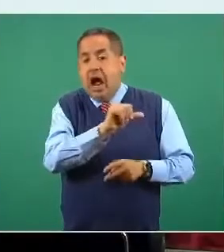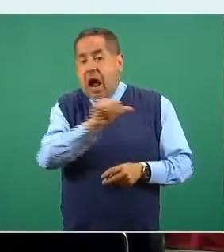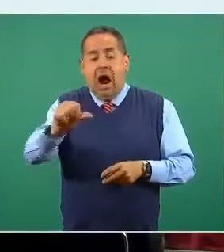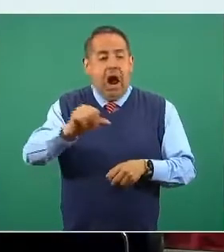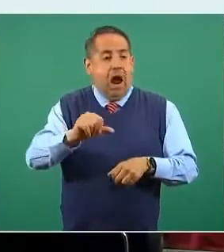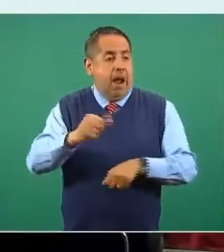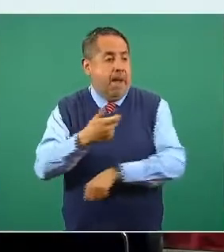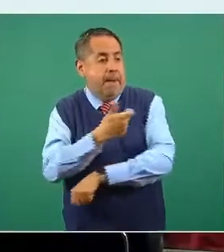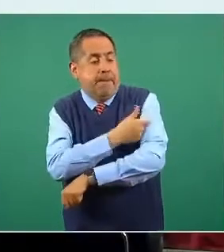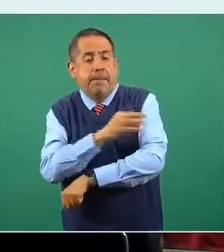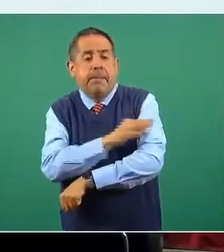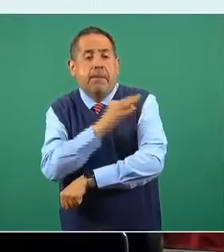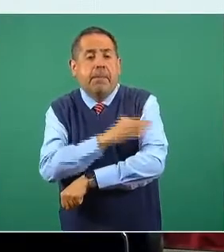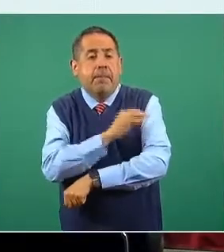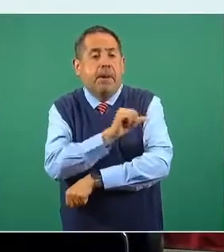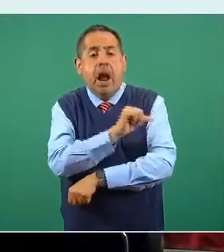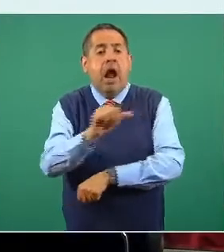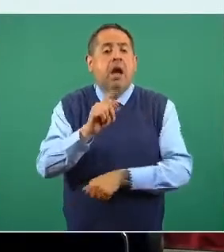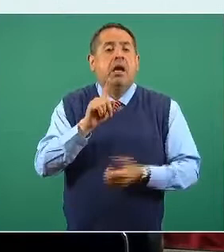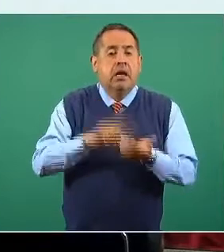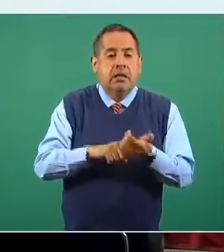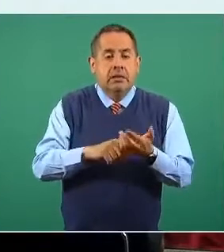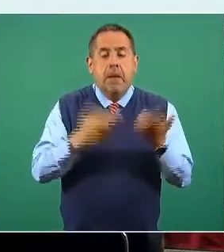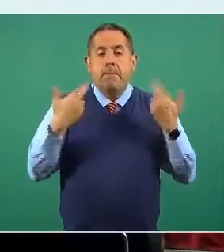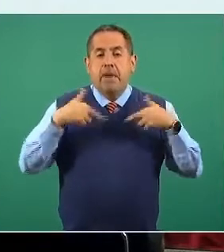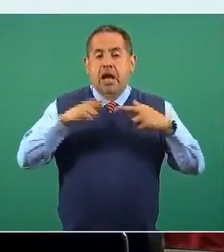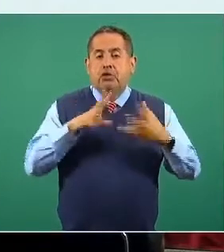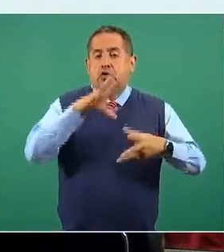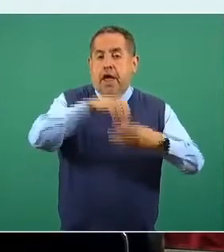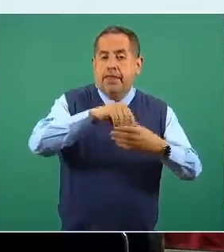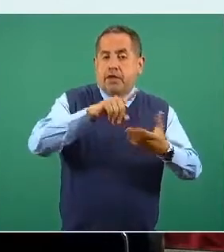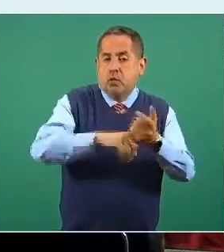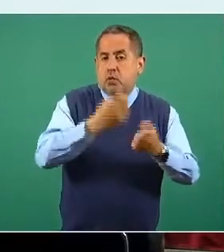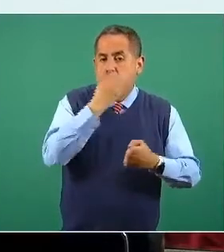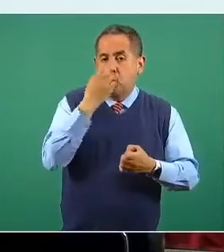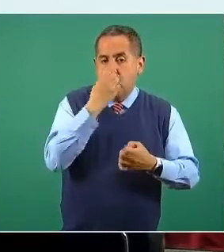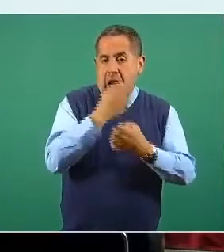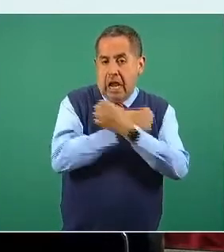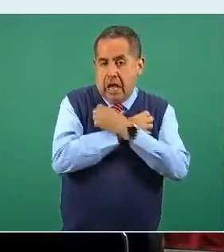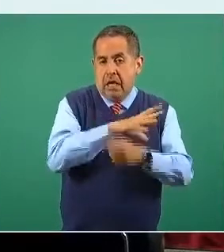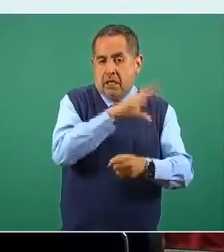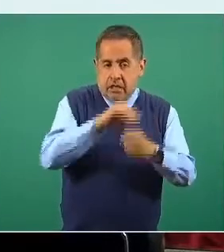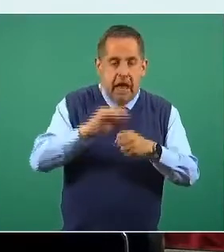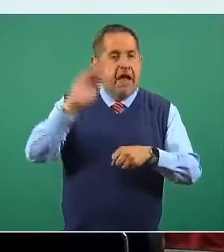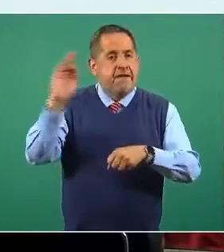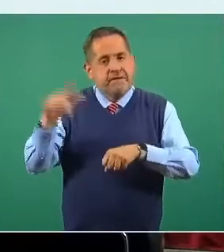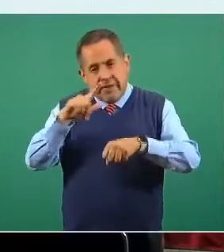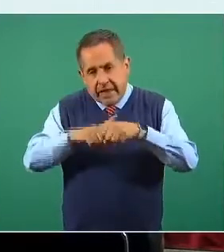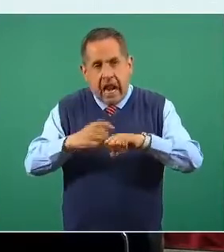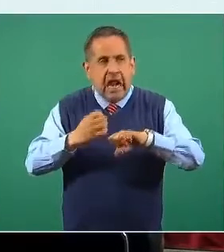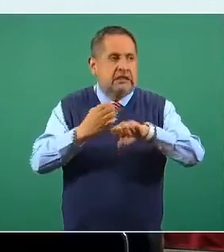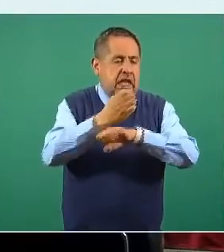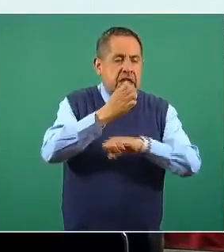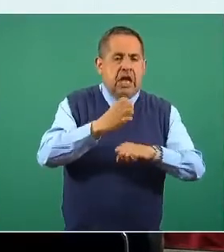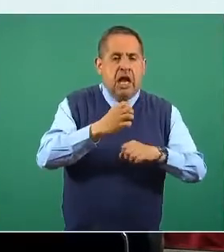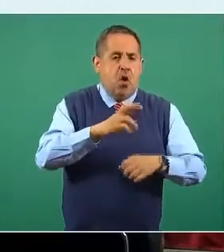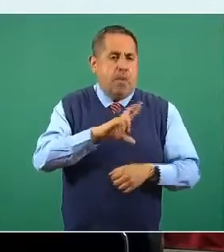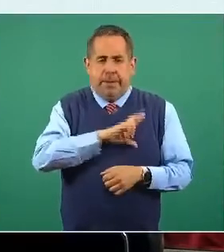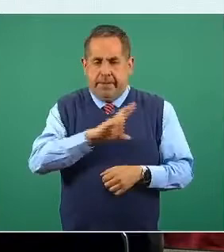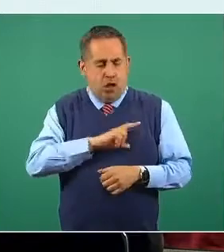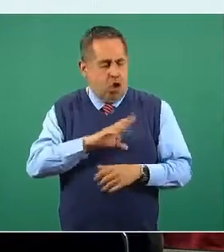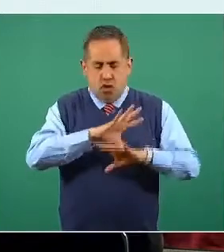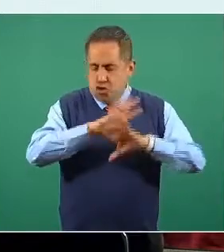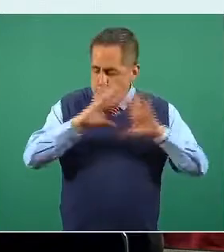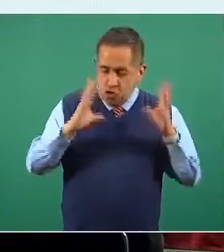el personal que labora en el sistema educativo. Sistema educativo, tanto federal, estatal, como privado, es